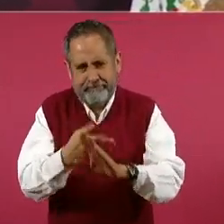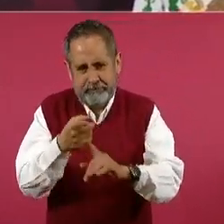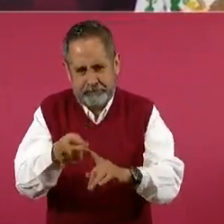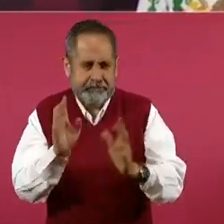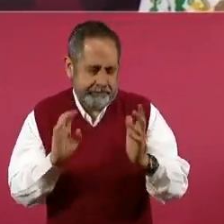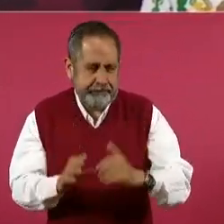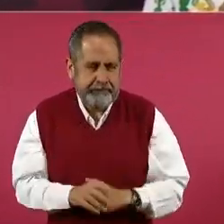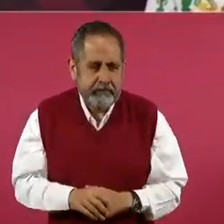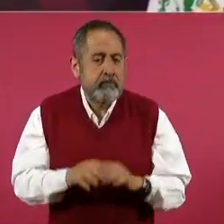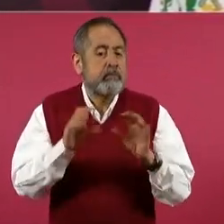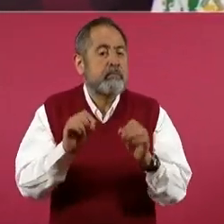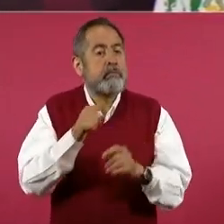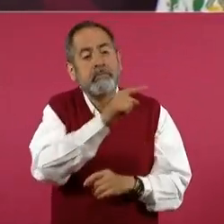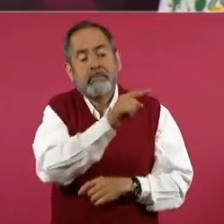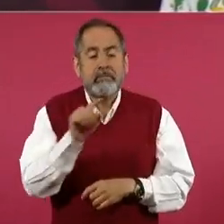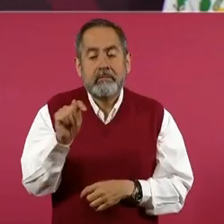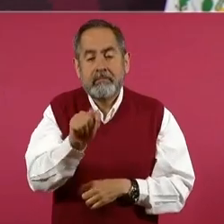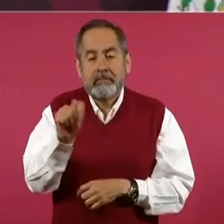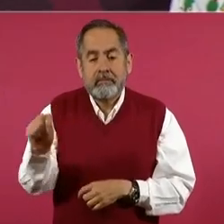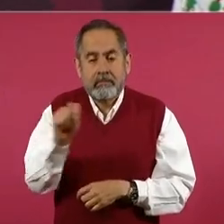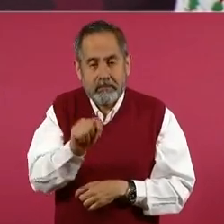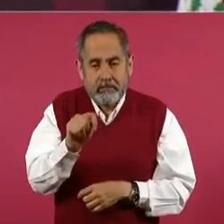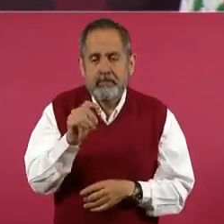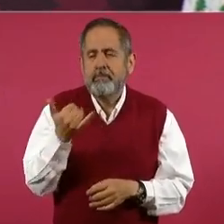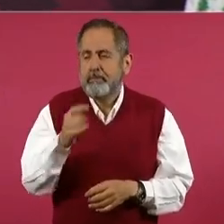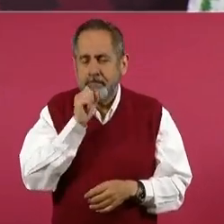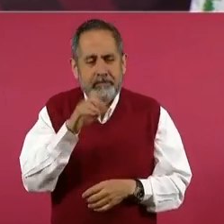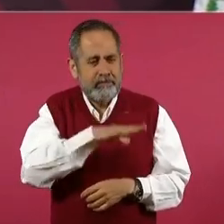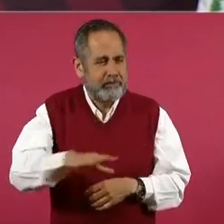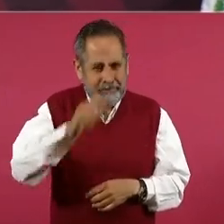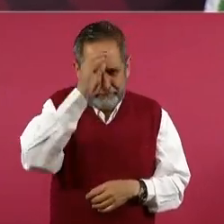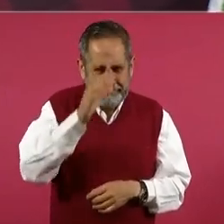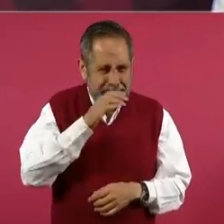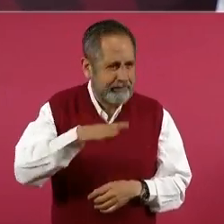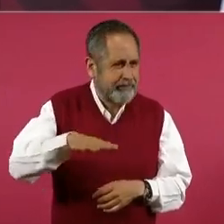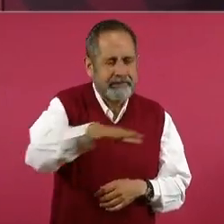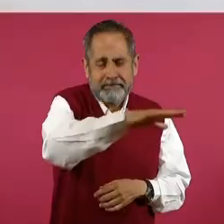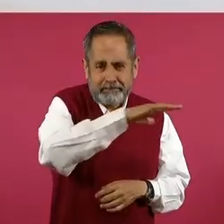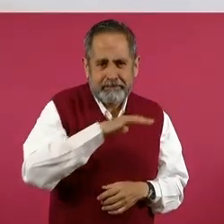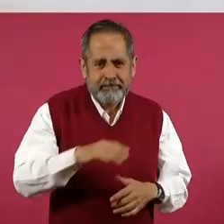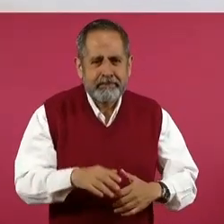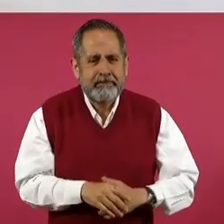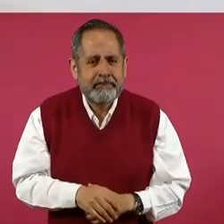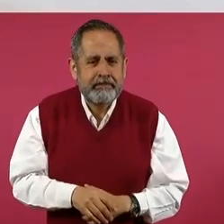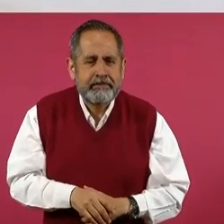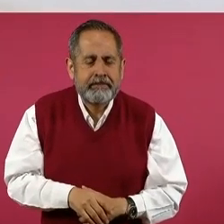Y en Torreón y en todo Coahuila,